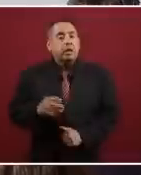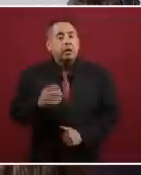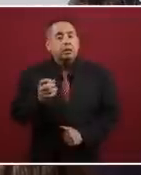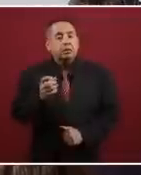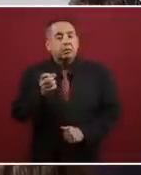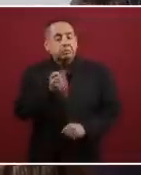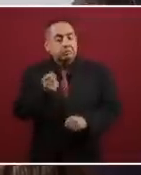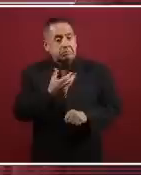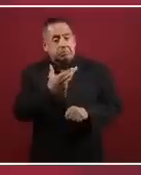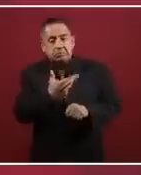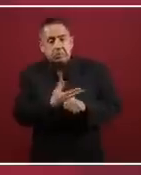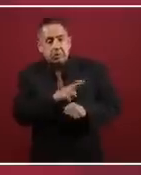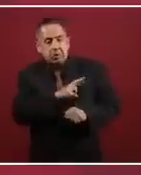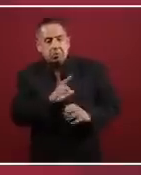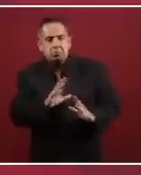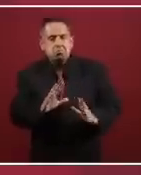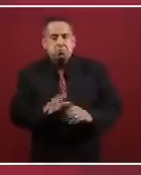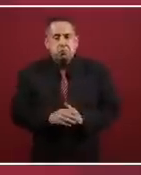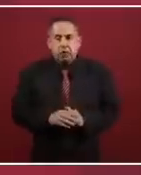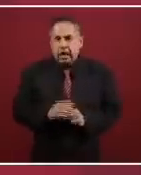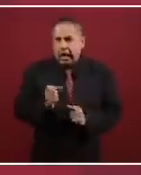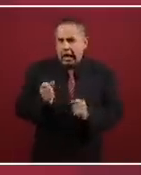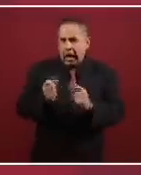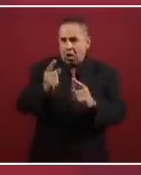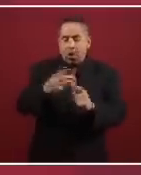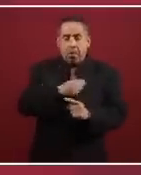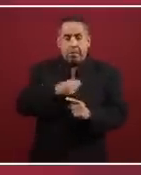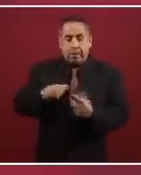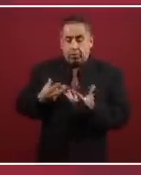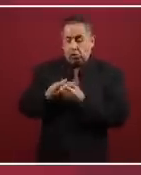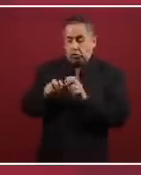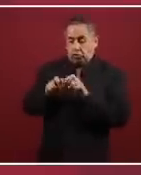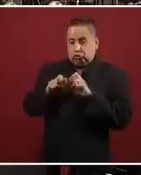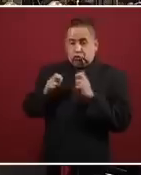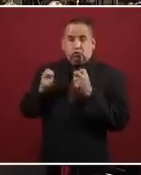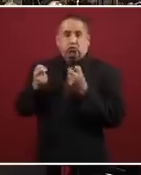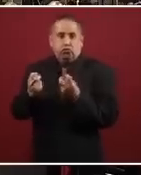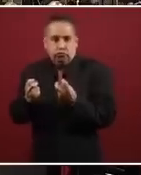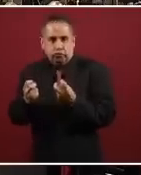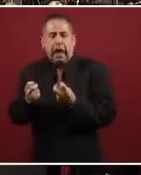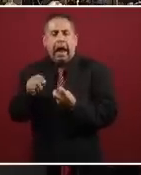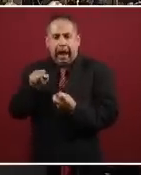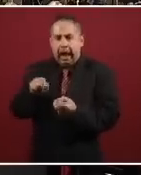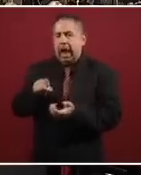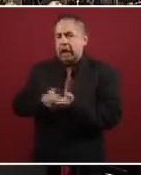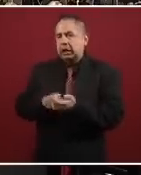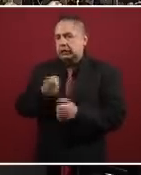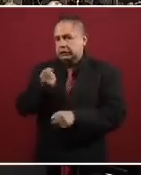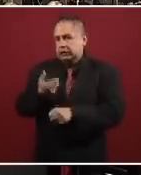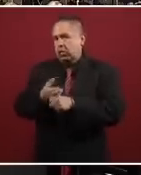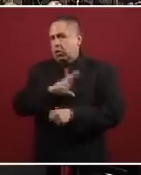los que son miembros del gabinete ampliado.